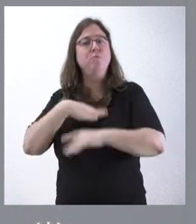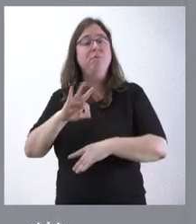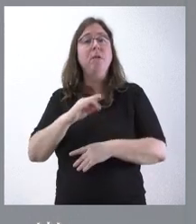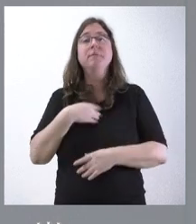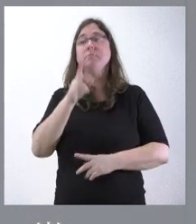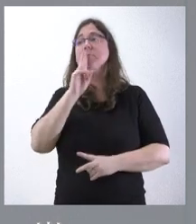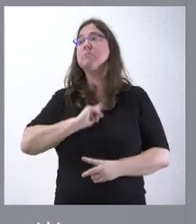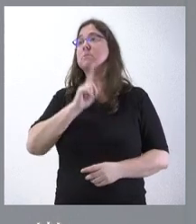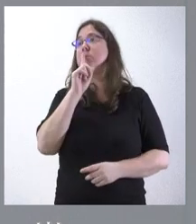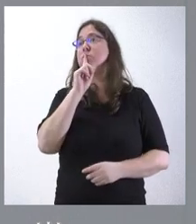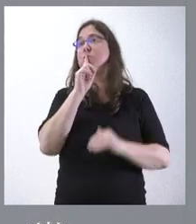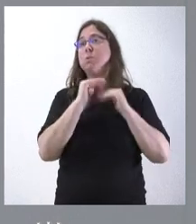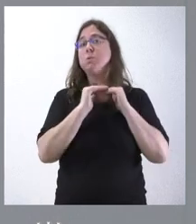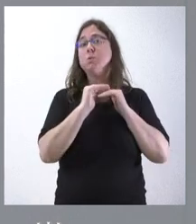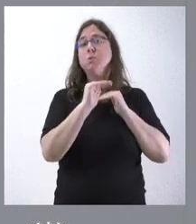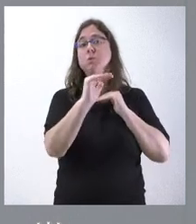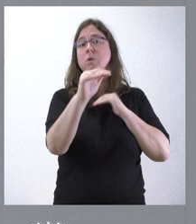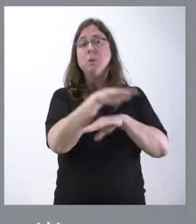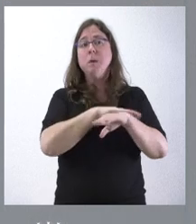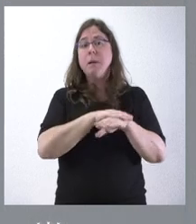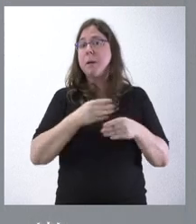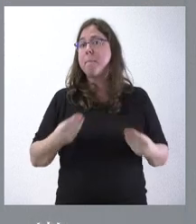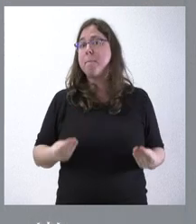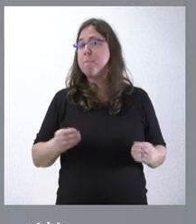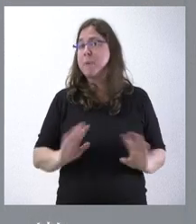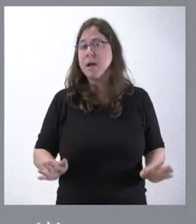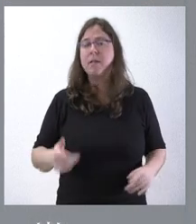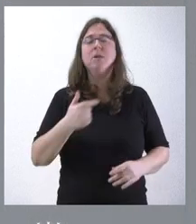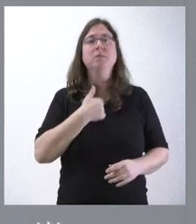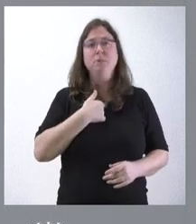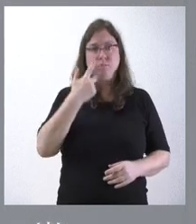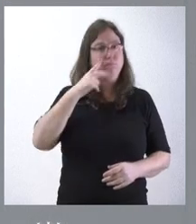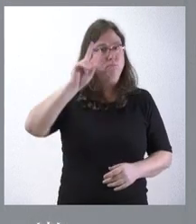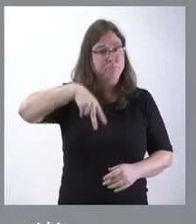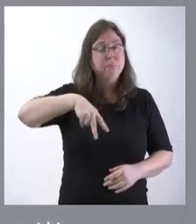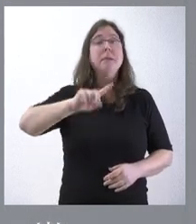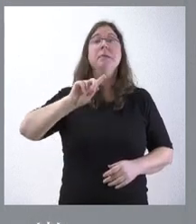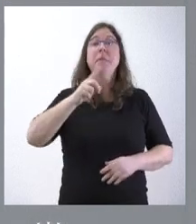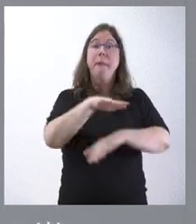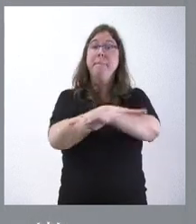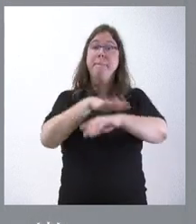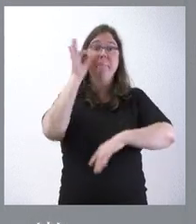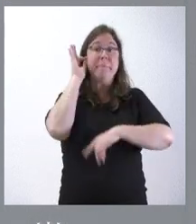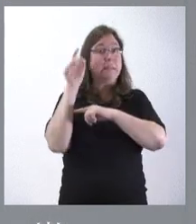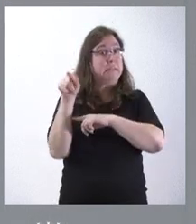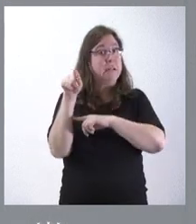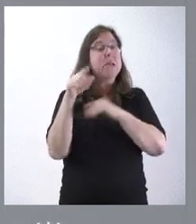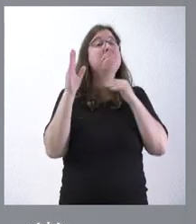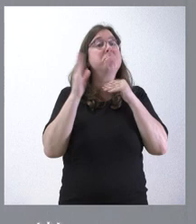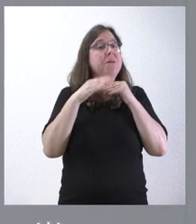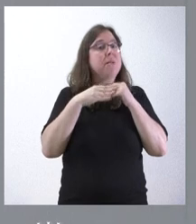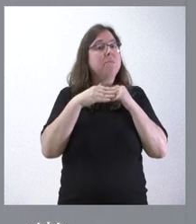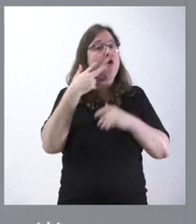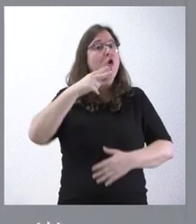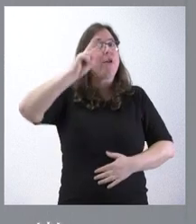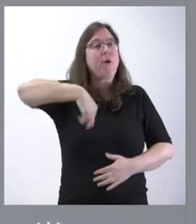silencio o la pasividad del gobierno yo de primeras dadas tengo que conocer reconocer que en esta ministra por lo menos ha reconocido que hay